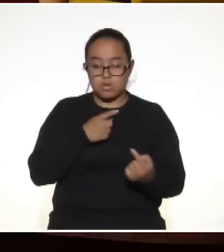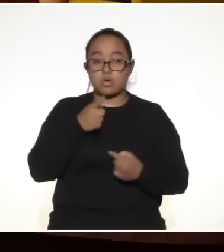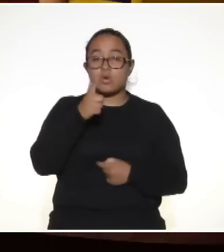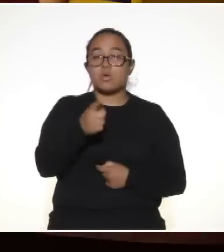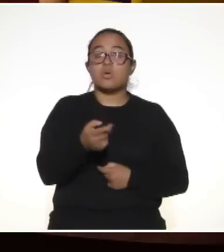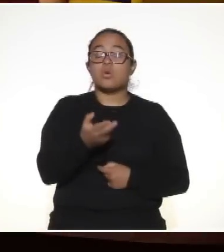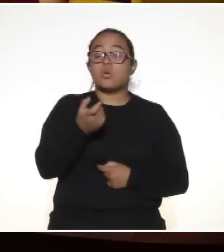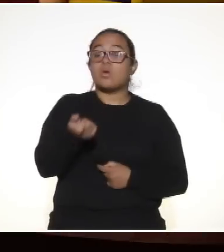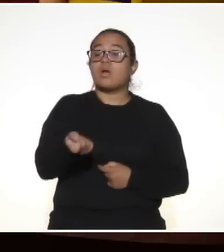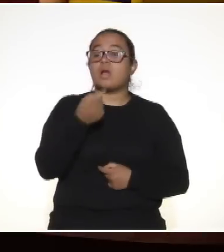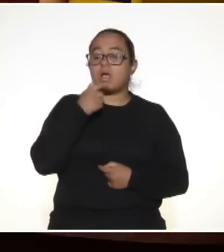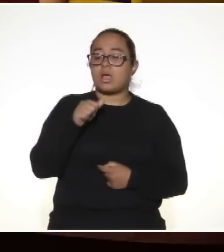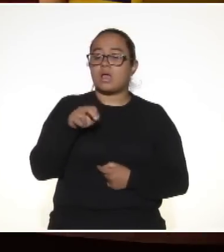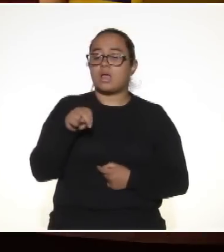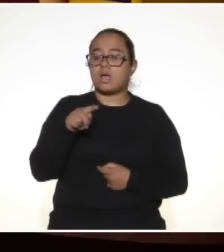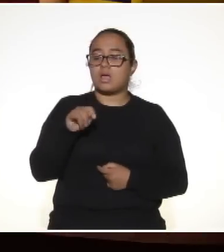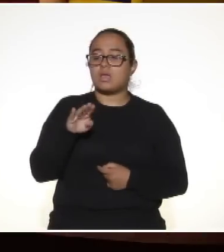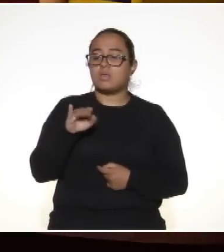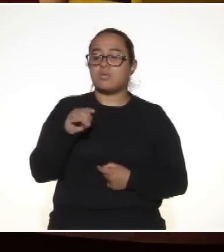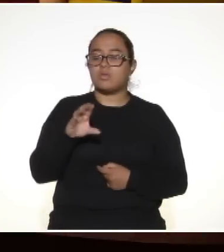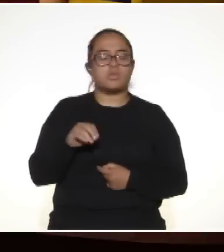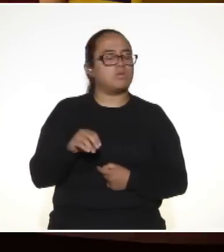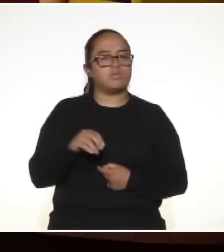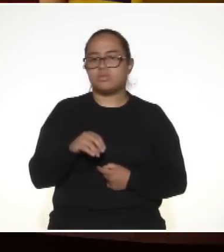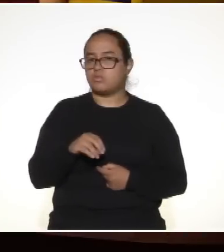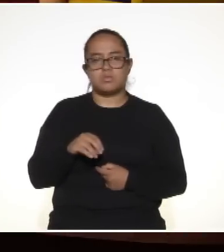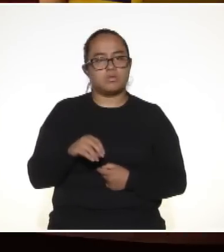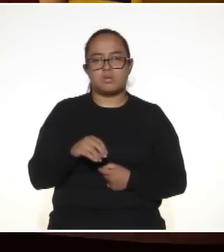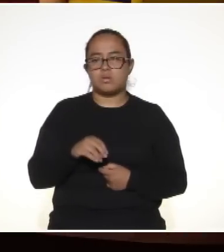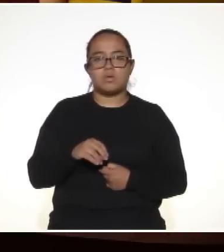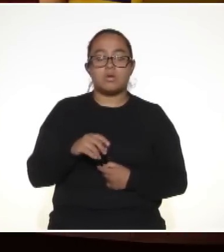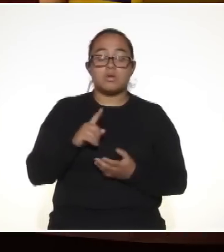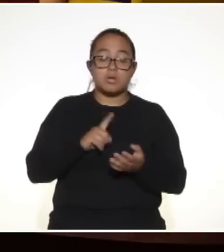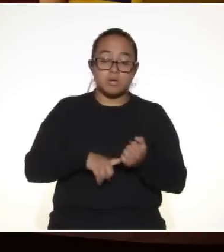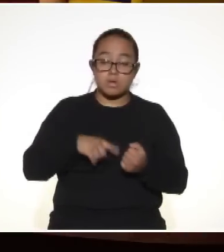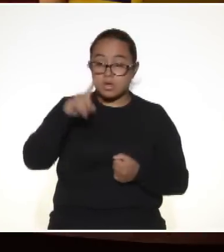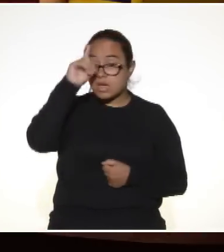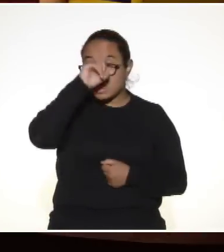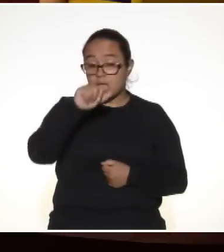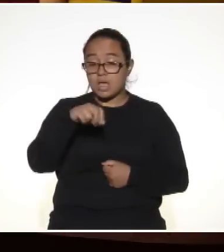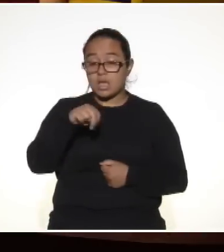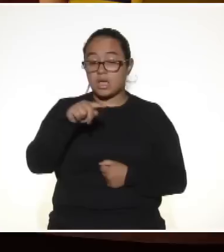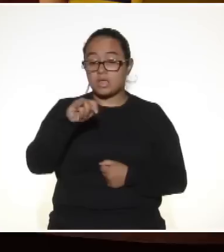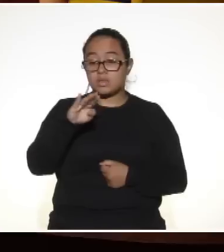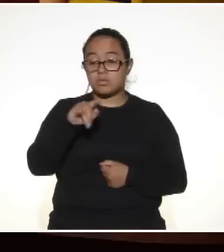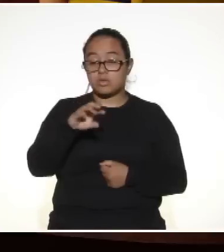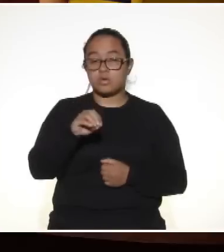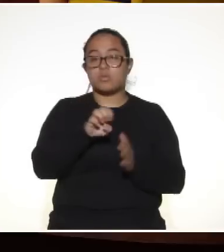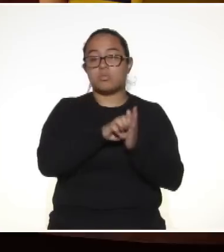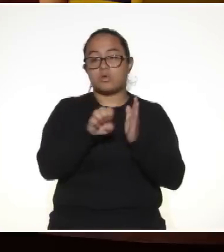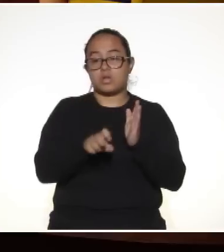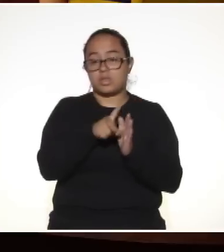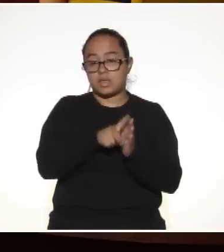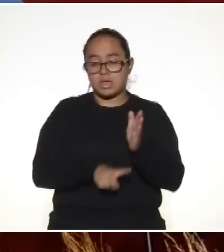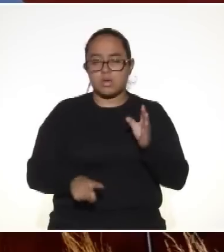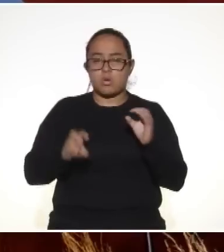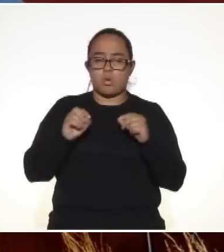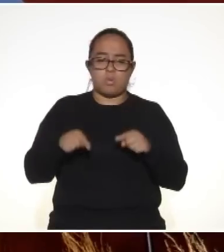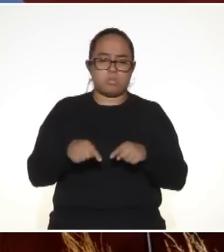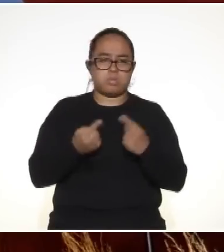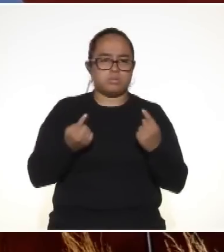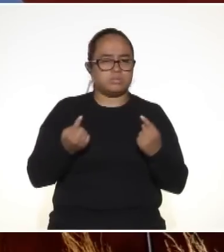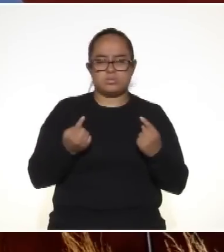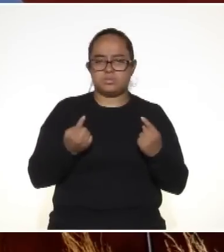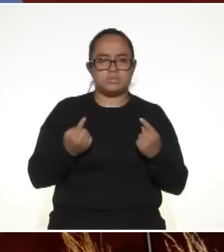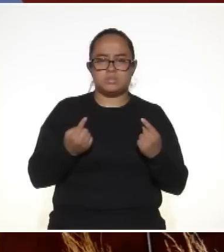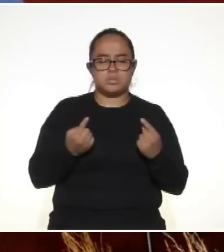usen antibióticos, por favor. No los usen. Son muy pocas las indicaciones de antibiótico en diarreas o intoxicaciones agudas. Son